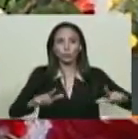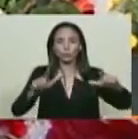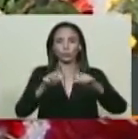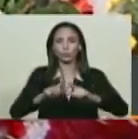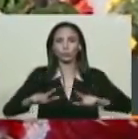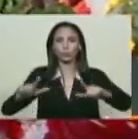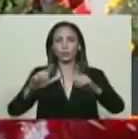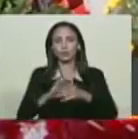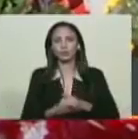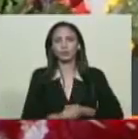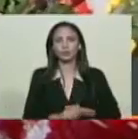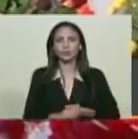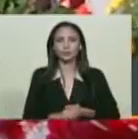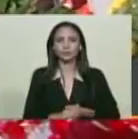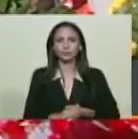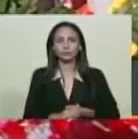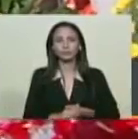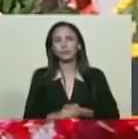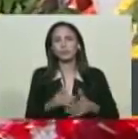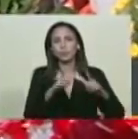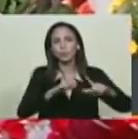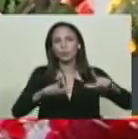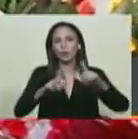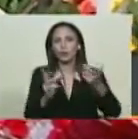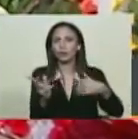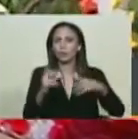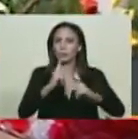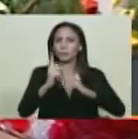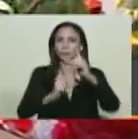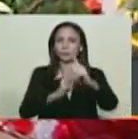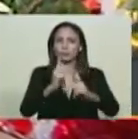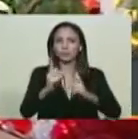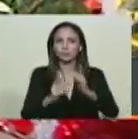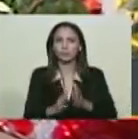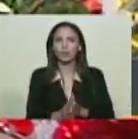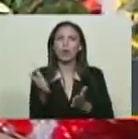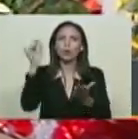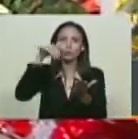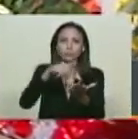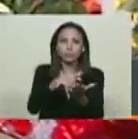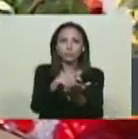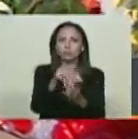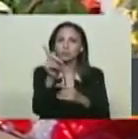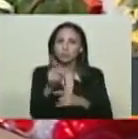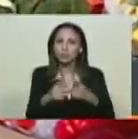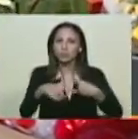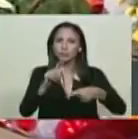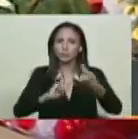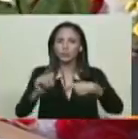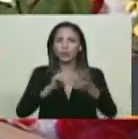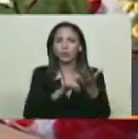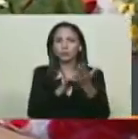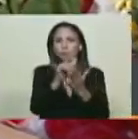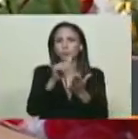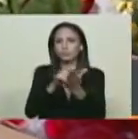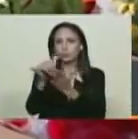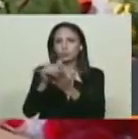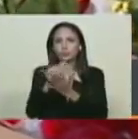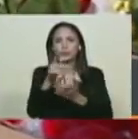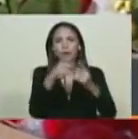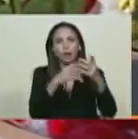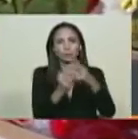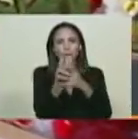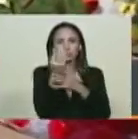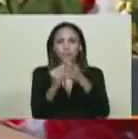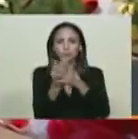tenemos los invernaderos, tenemos en el aeropuerto también los centros de acopio para la exportación, y es una flor